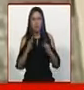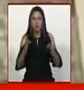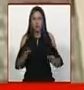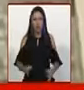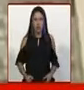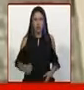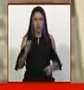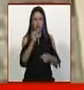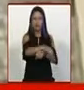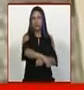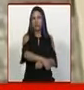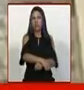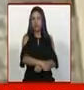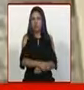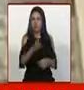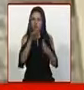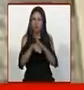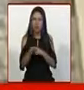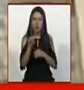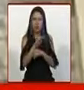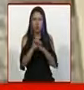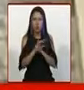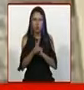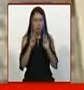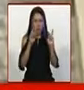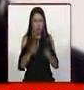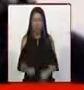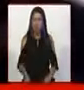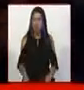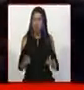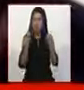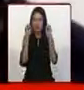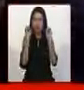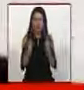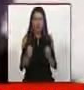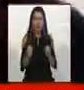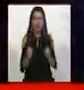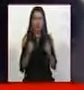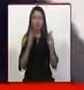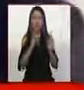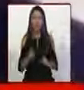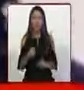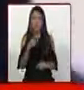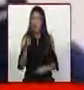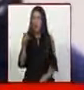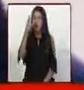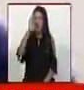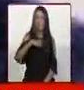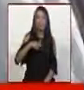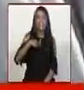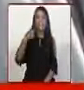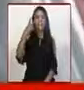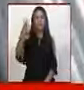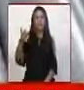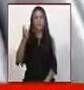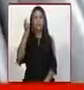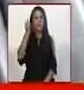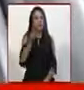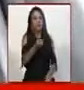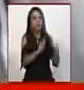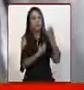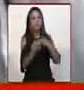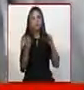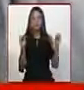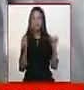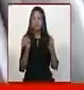personas o a los funcionarios de la Fiscalía Departamental. Porque nadie ha dicho que lo ha visto ahí, que lo ha